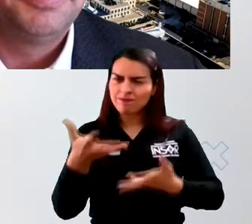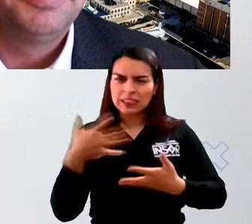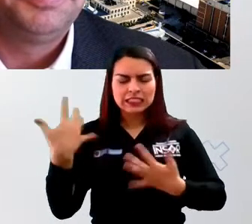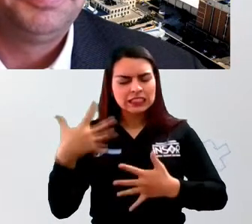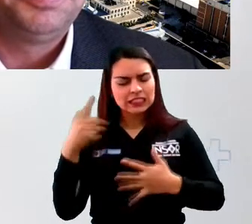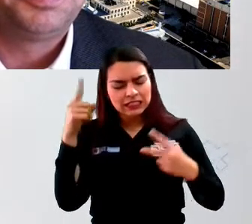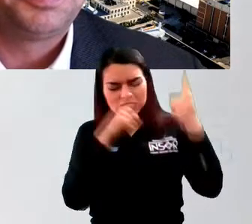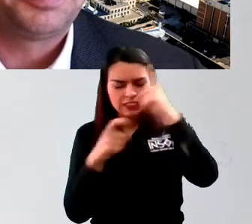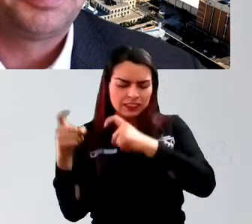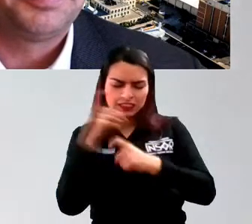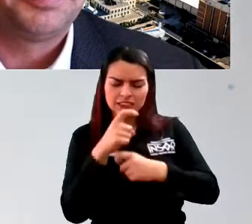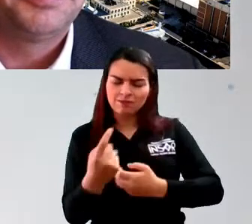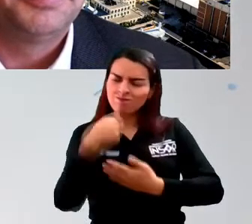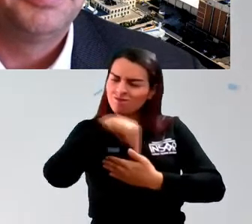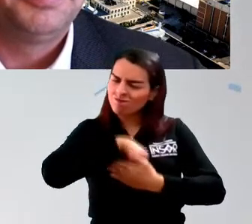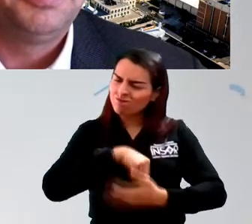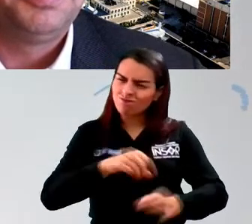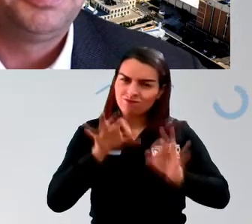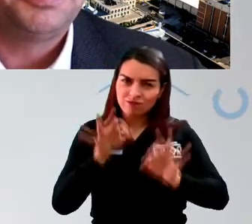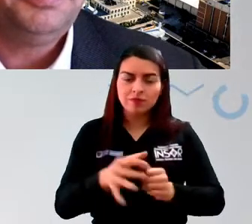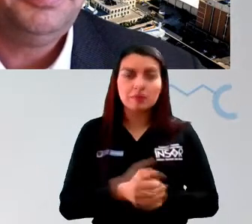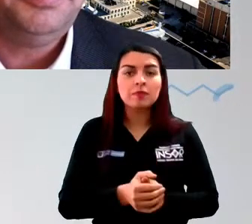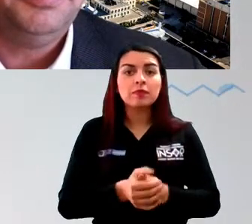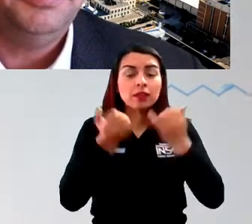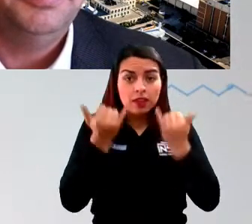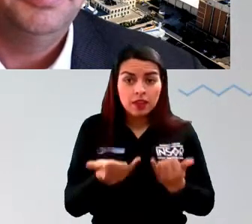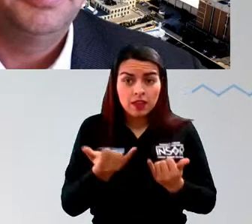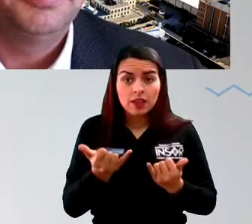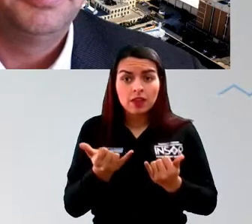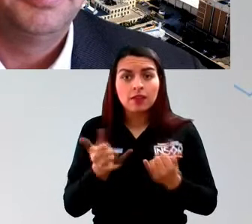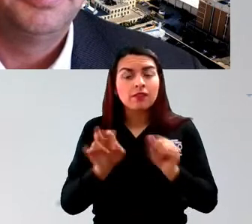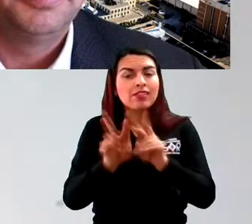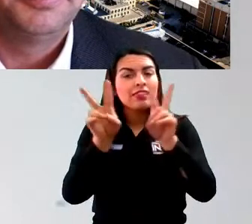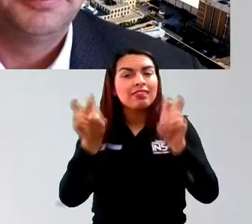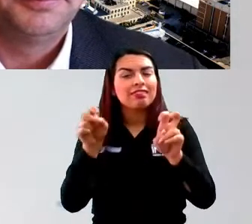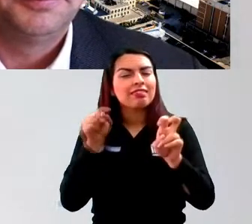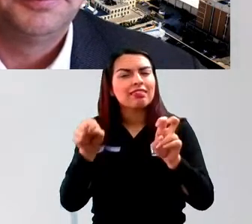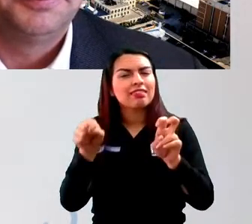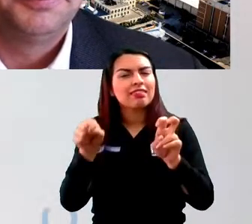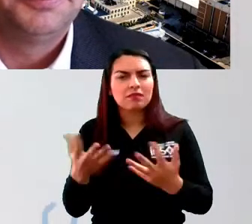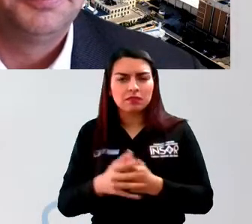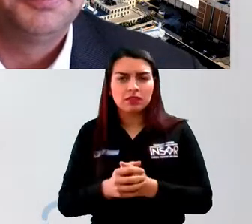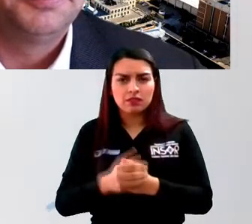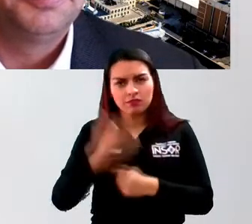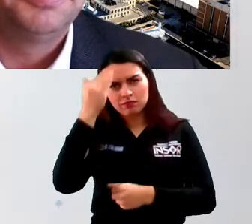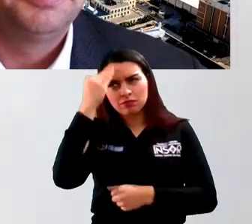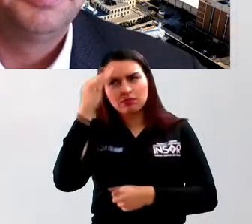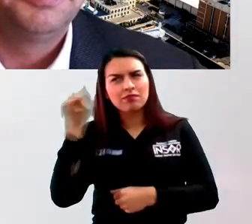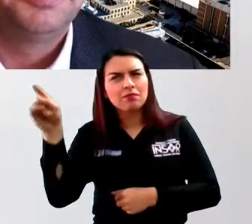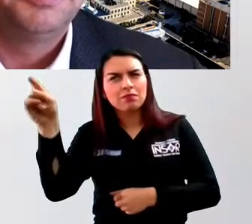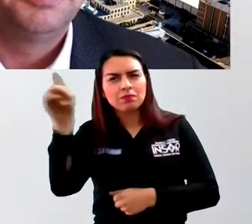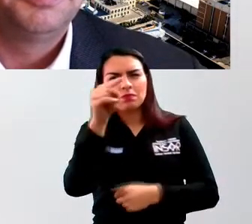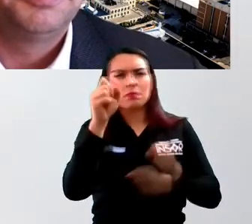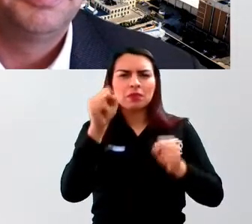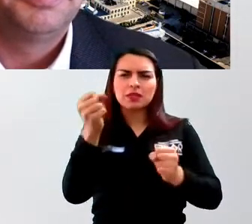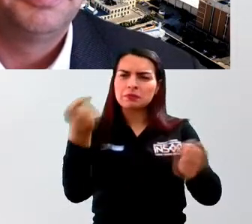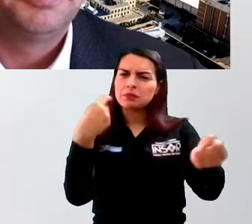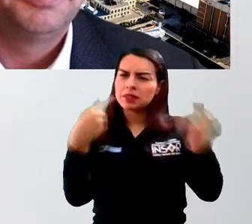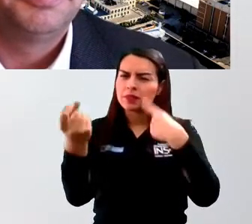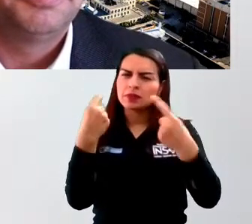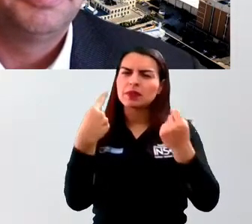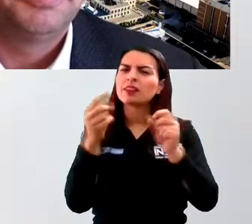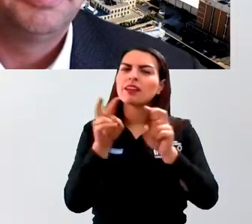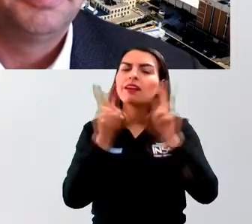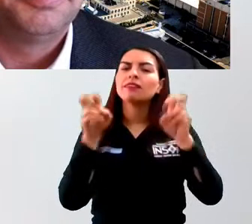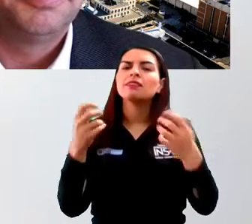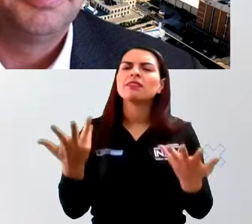reflexión. Yo quisiera traer a colación ahora un tema que está surgiendo aquí en algunas preguntas, y es el tema de